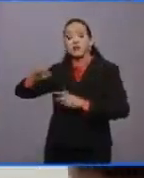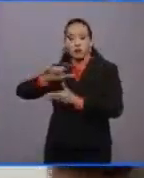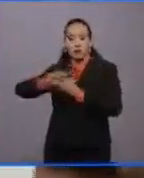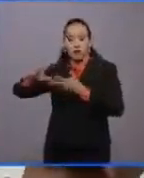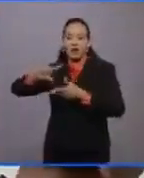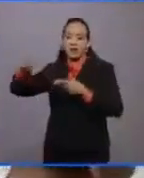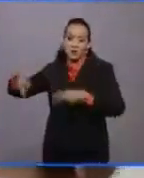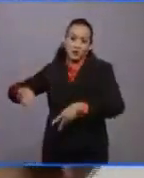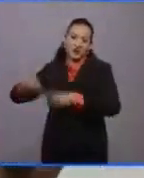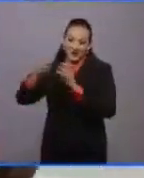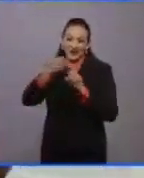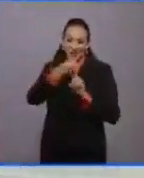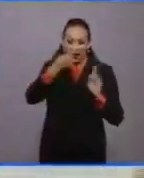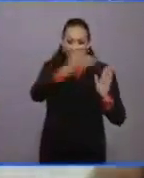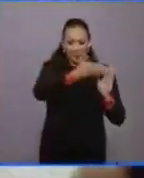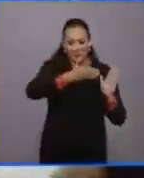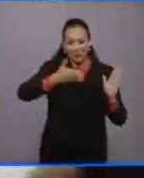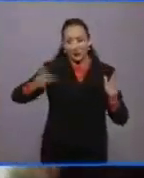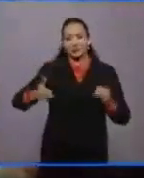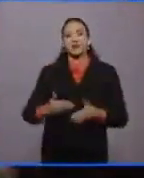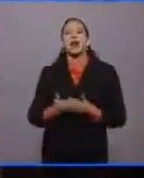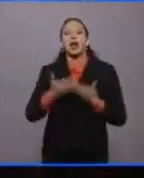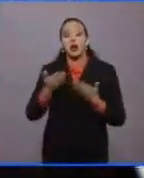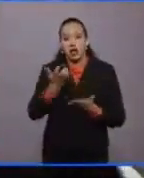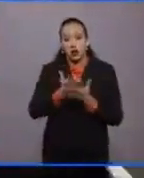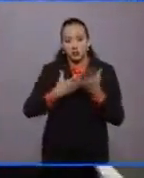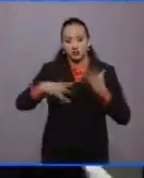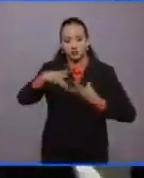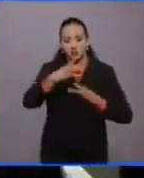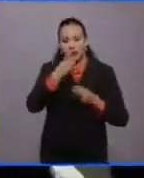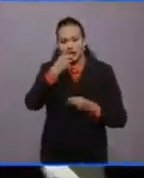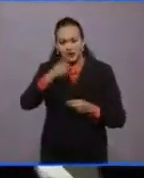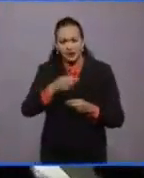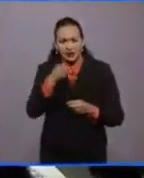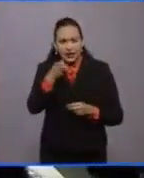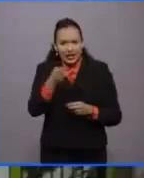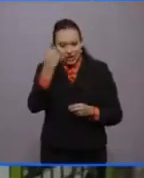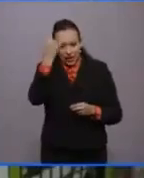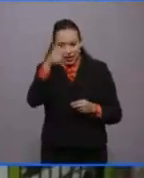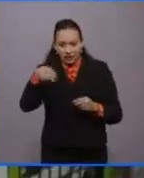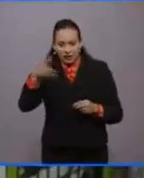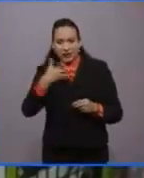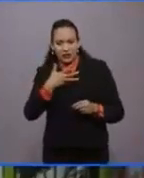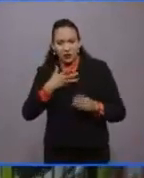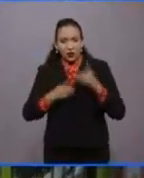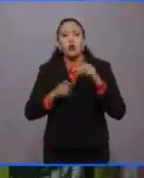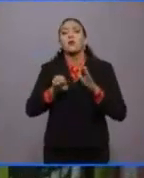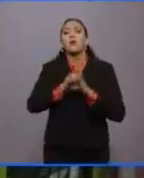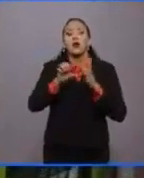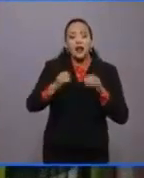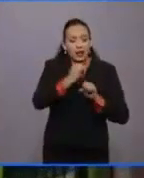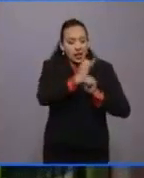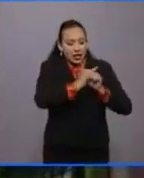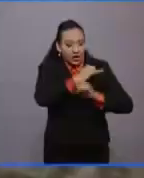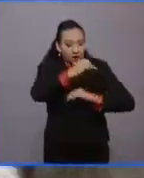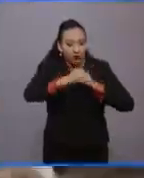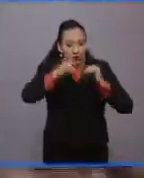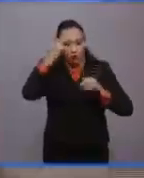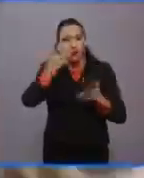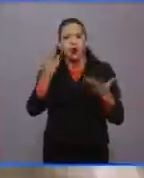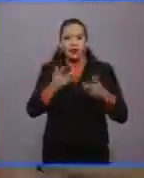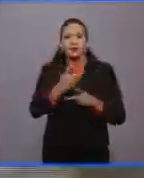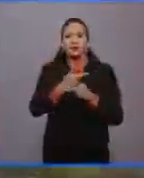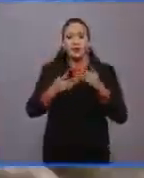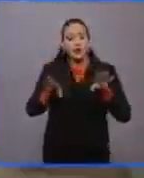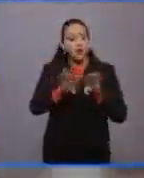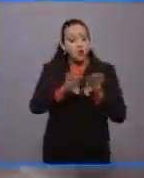primer Congreso Internacional de Derecho Económico Circular, se afirmó que este paradigma contempla el estudio del modelo de producción